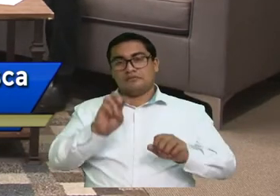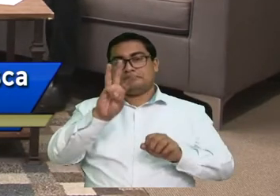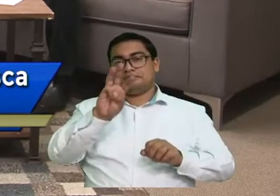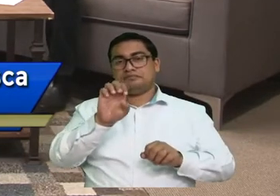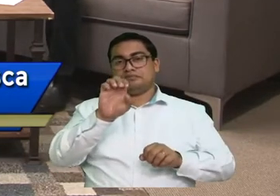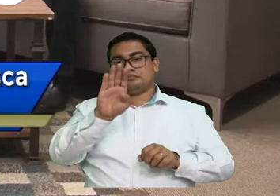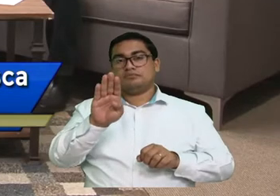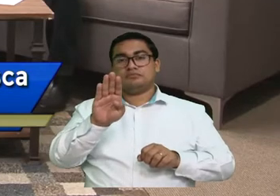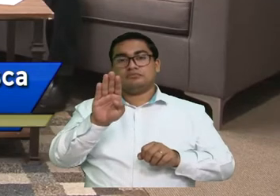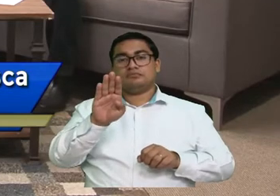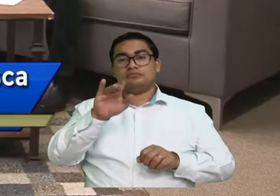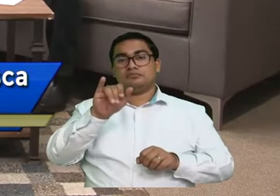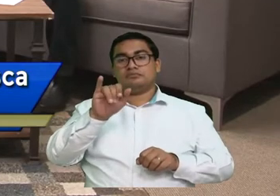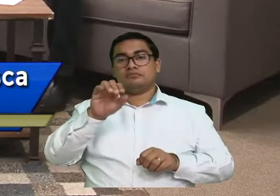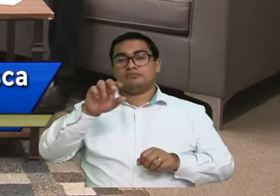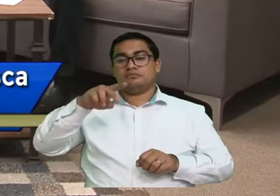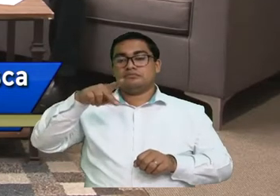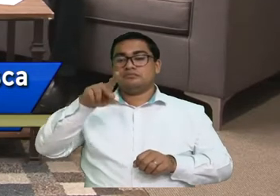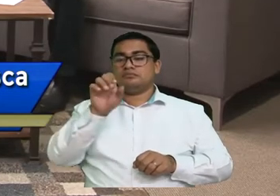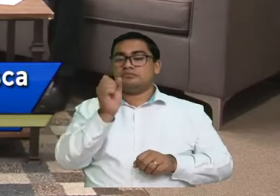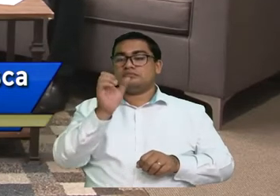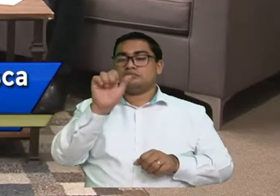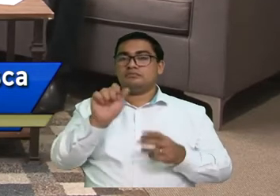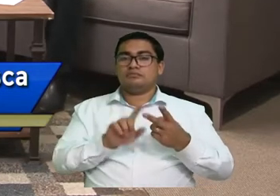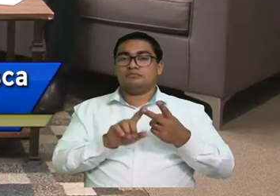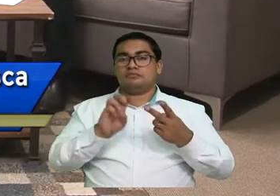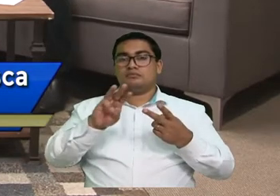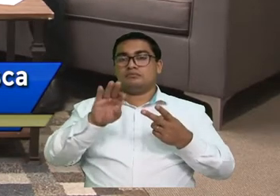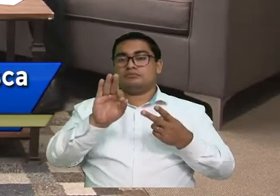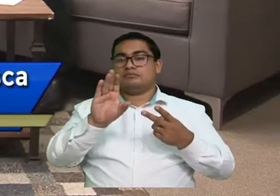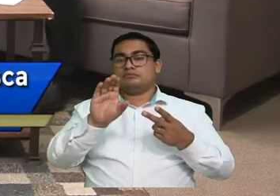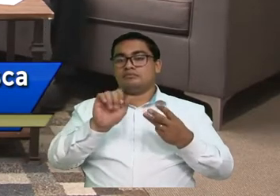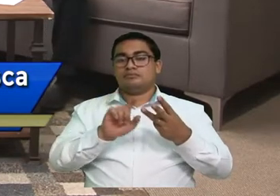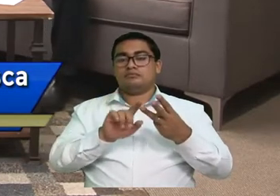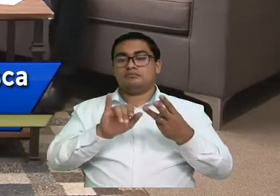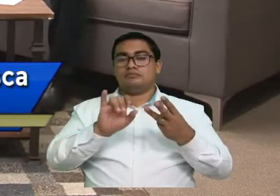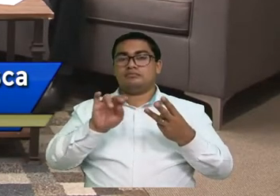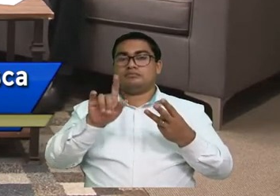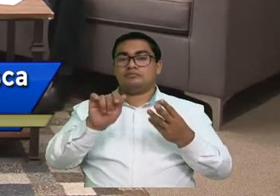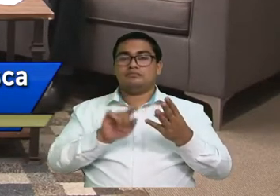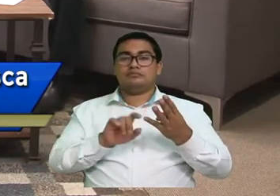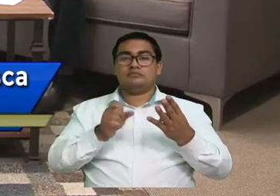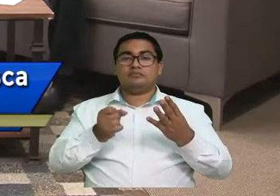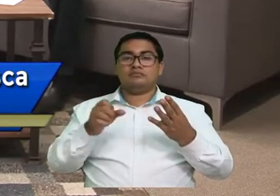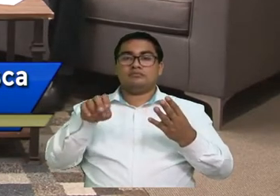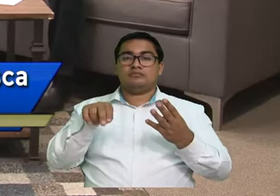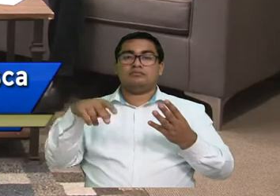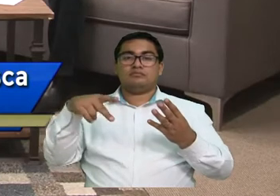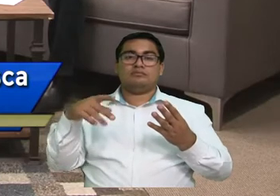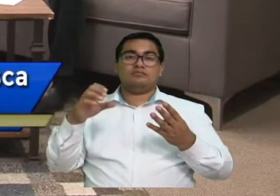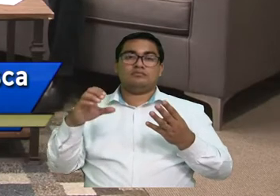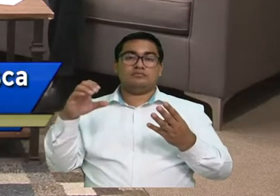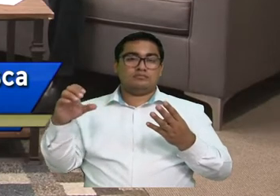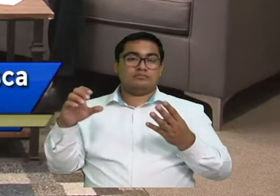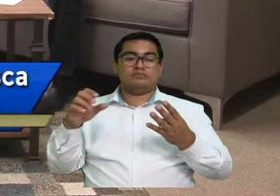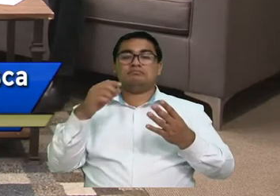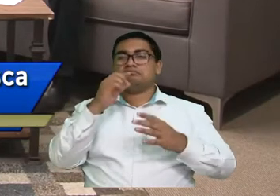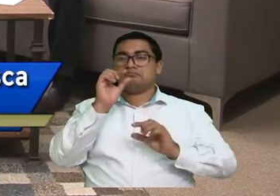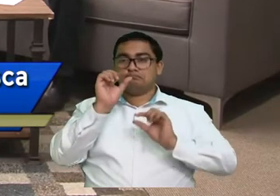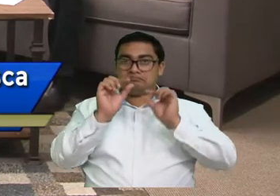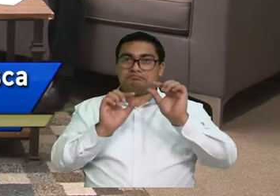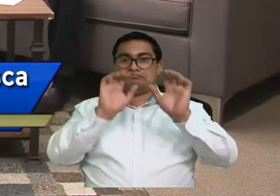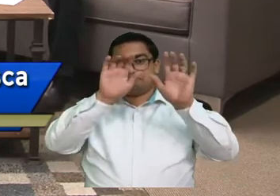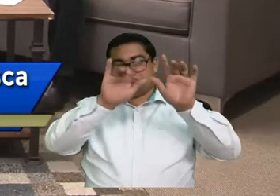de Impesca, del MEFCA, del INTA, del Sistema Nacional de Producción, Consumo y Comercio, nosotros vamos poco a poco